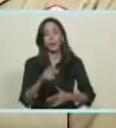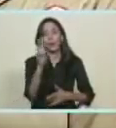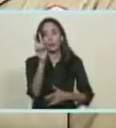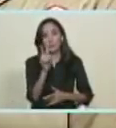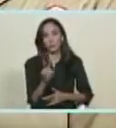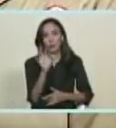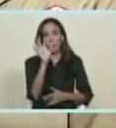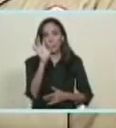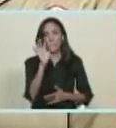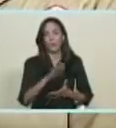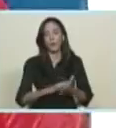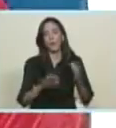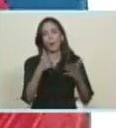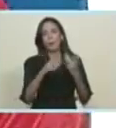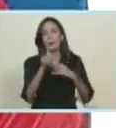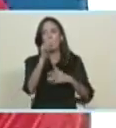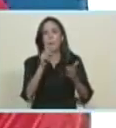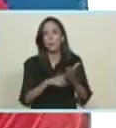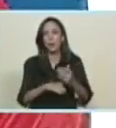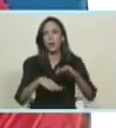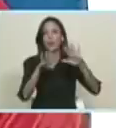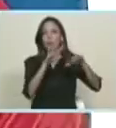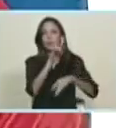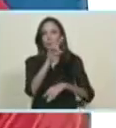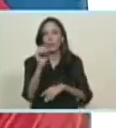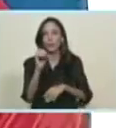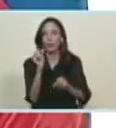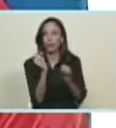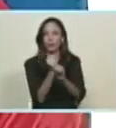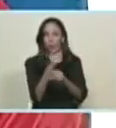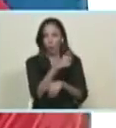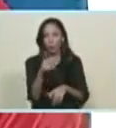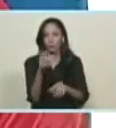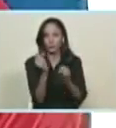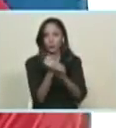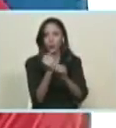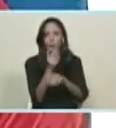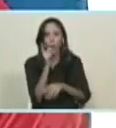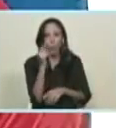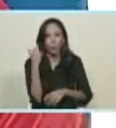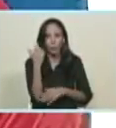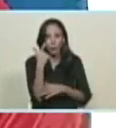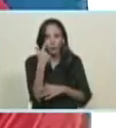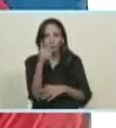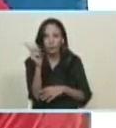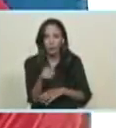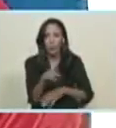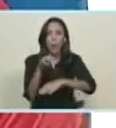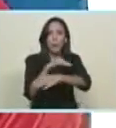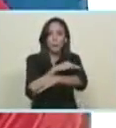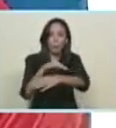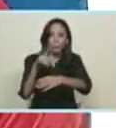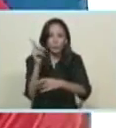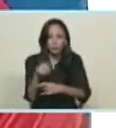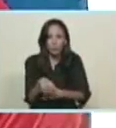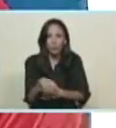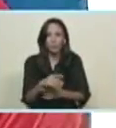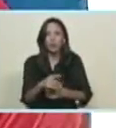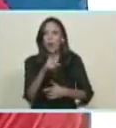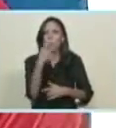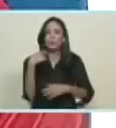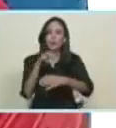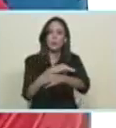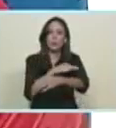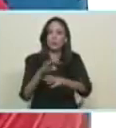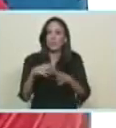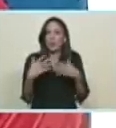Venezuela desde 1920. Compañeros, trabajadores, ustedes son trabajadores también. Y músicos. ¿Qué tocan